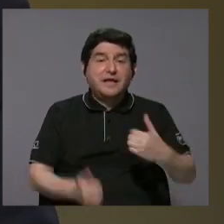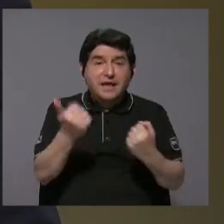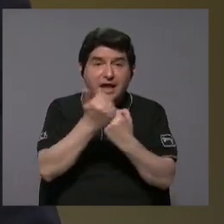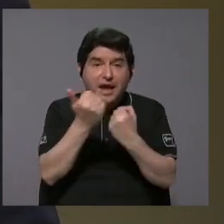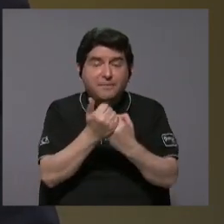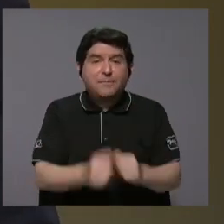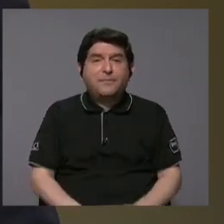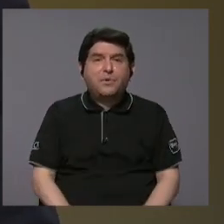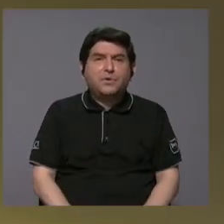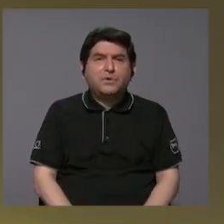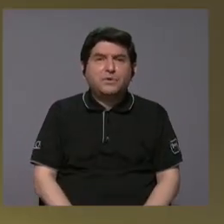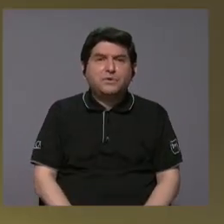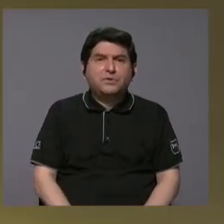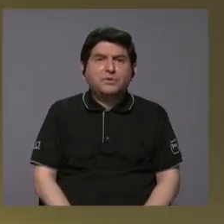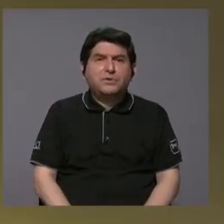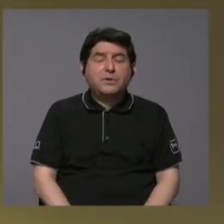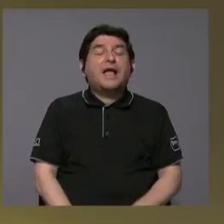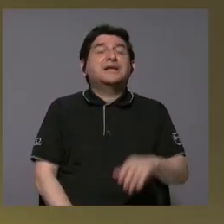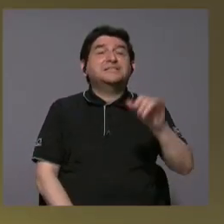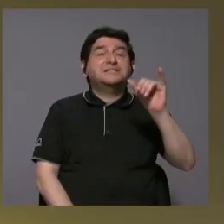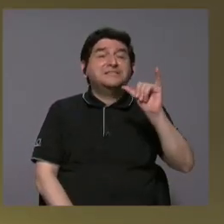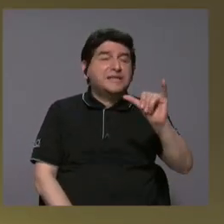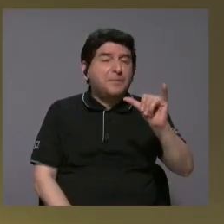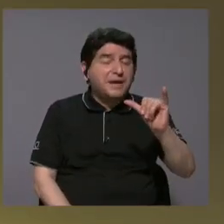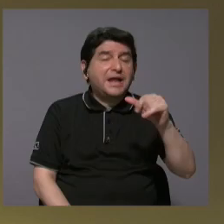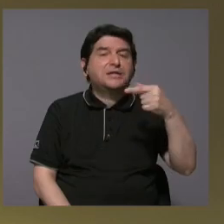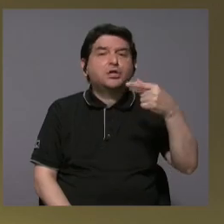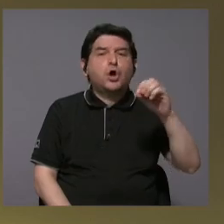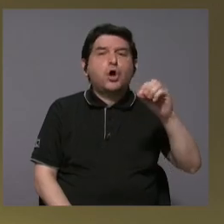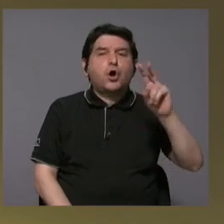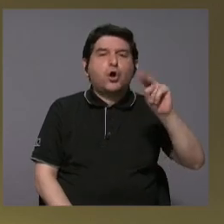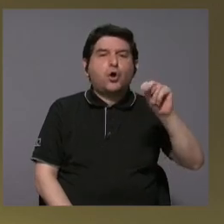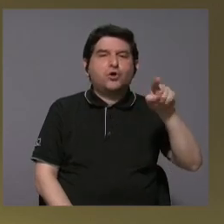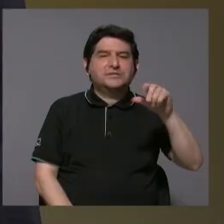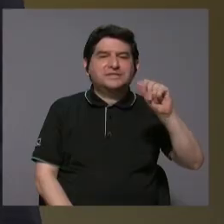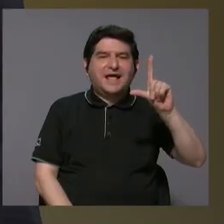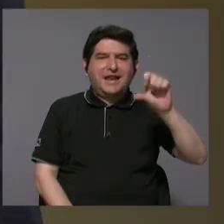de financiamiento canadiense. Yamile González.